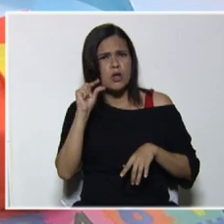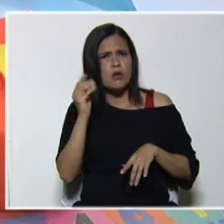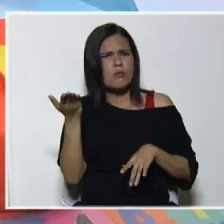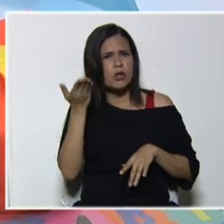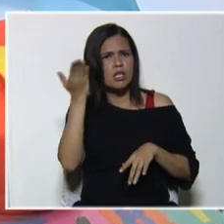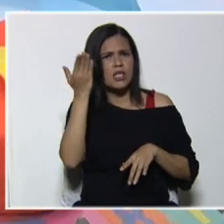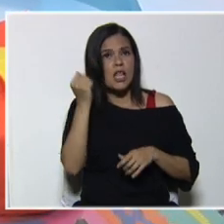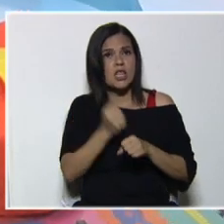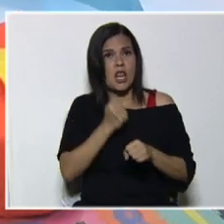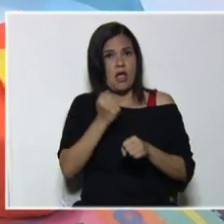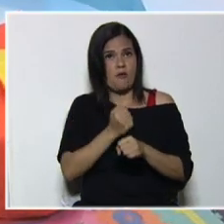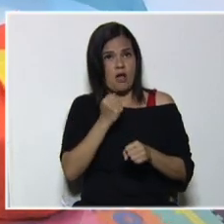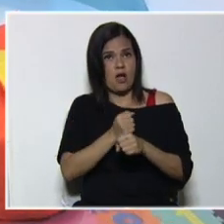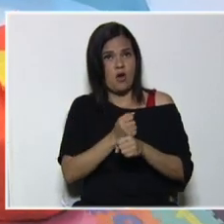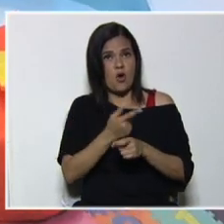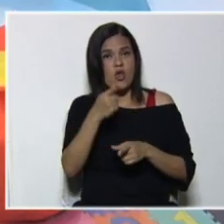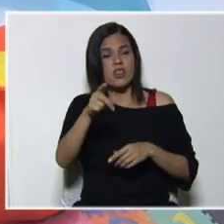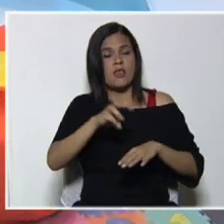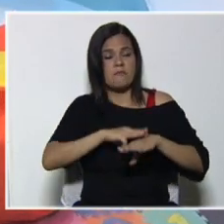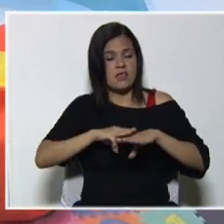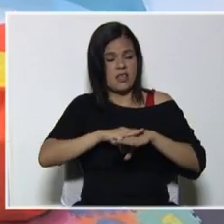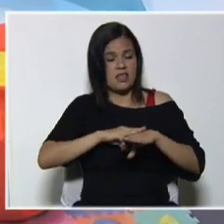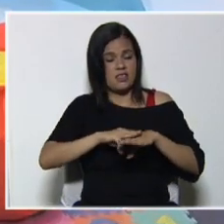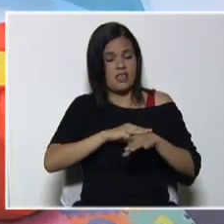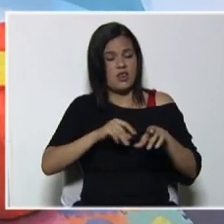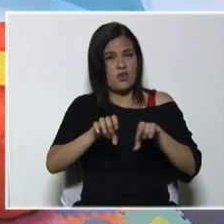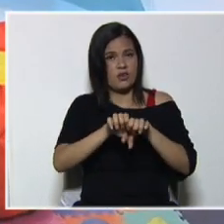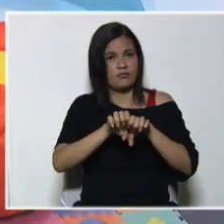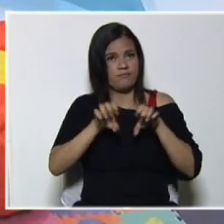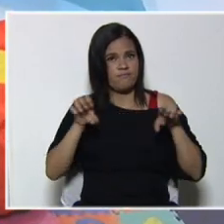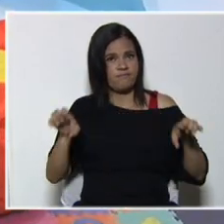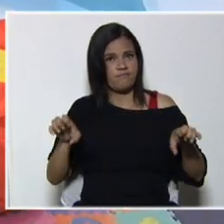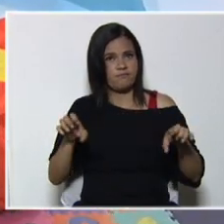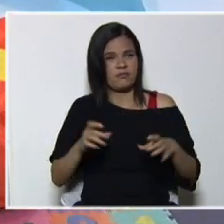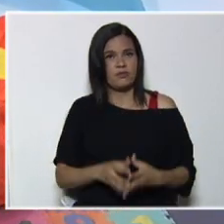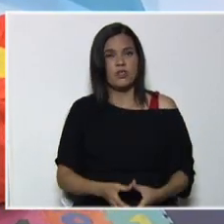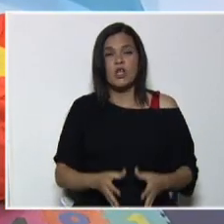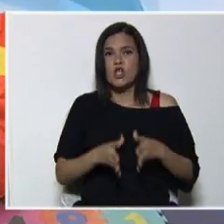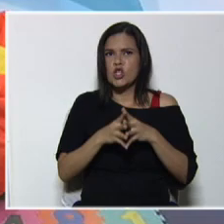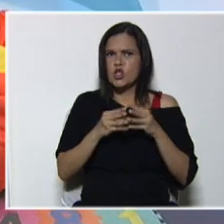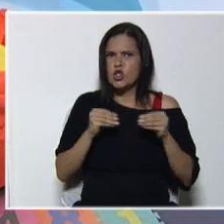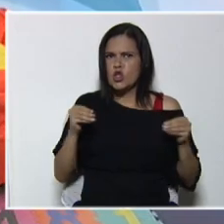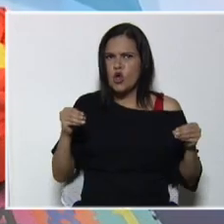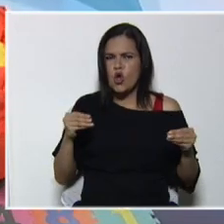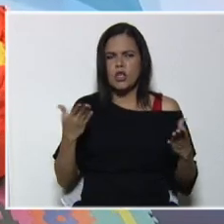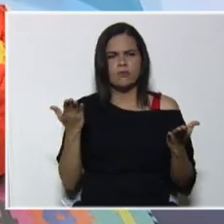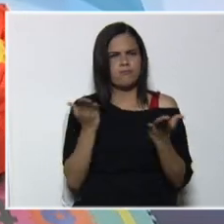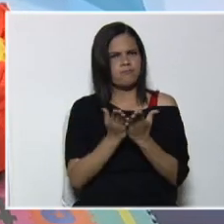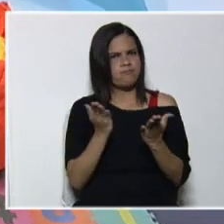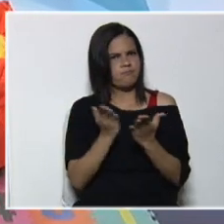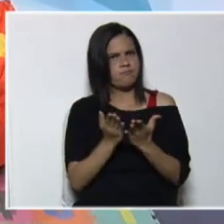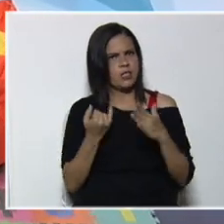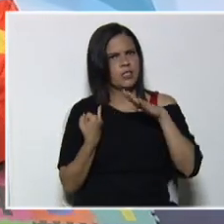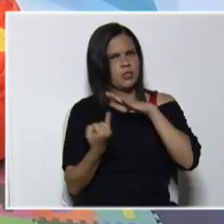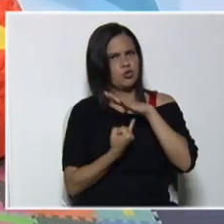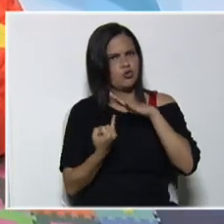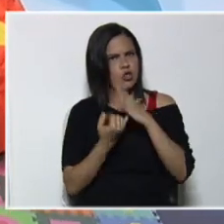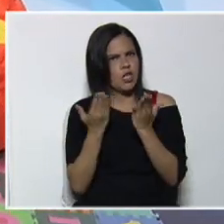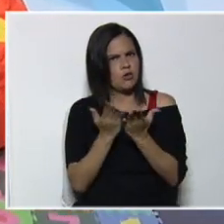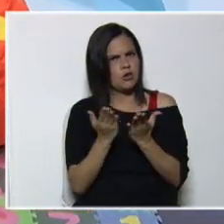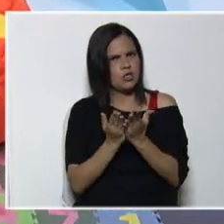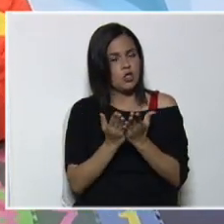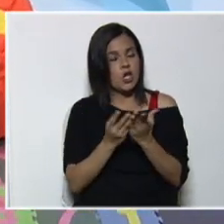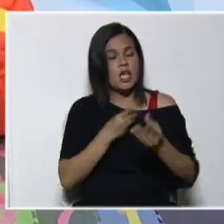héroes y heroínas del Ministerio del Poder Popular para la Educación y todos sus planteles educativos que han convertido